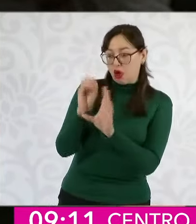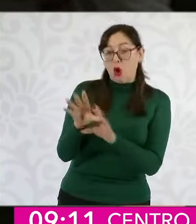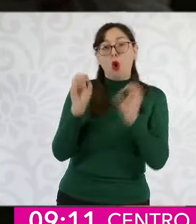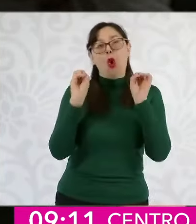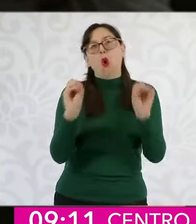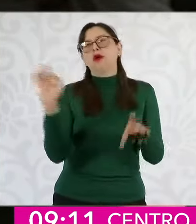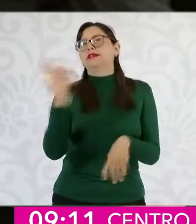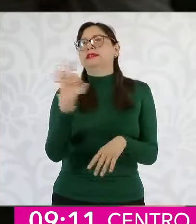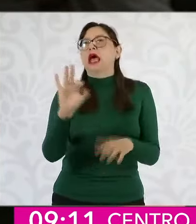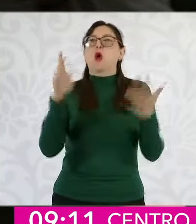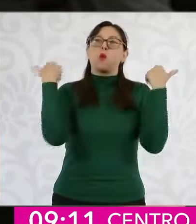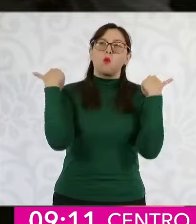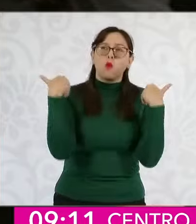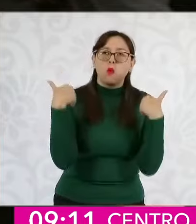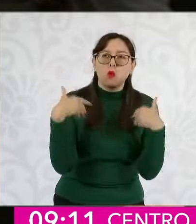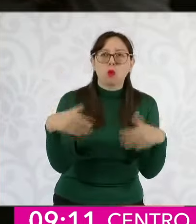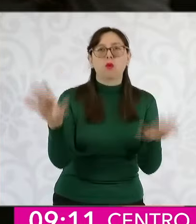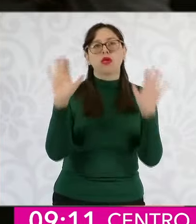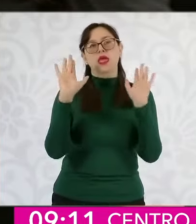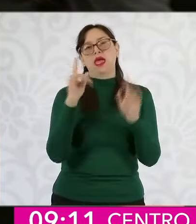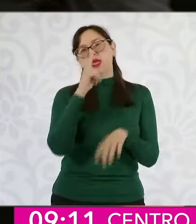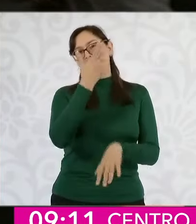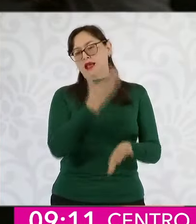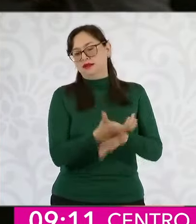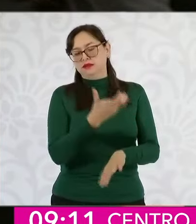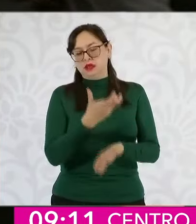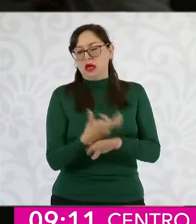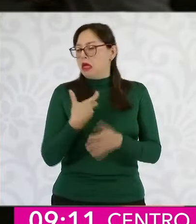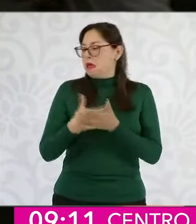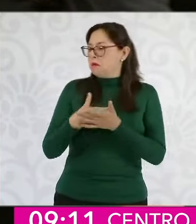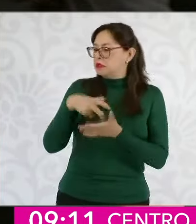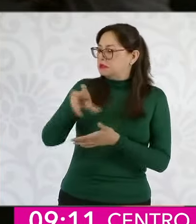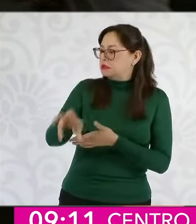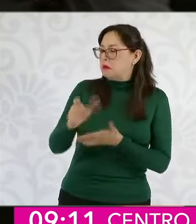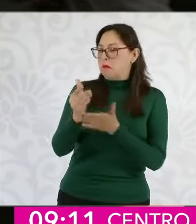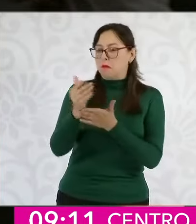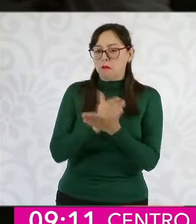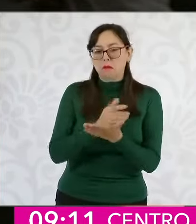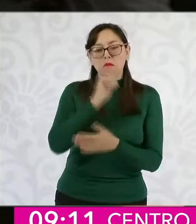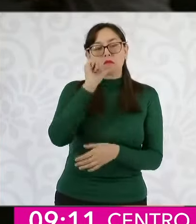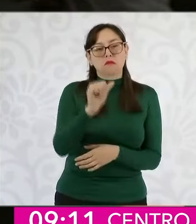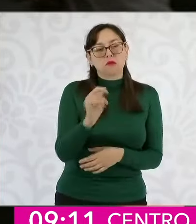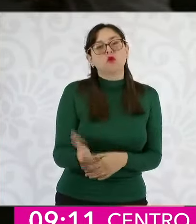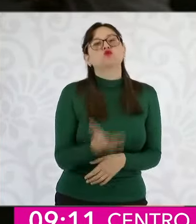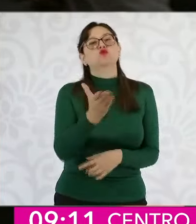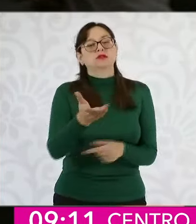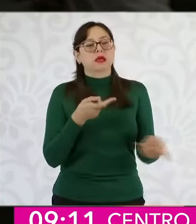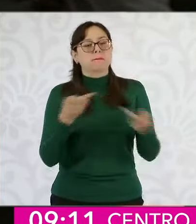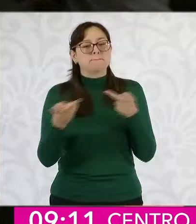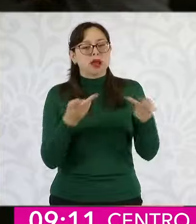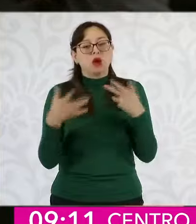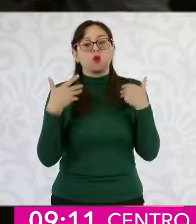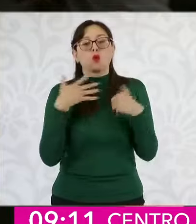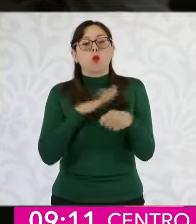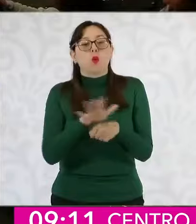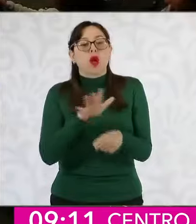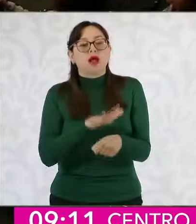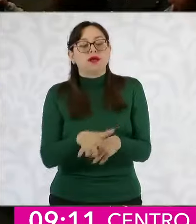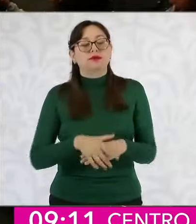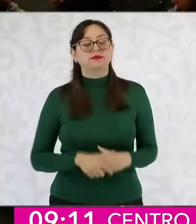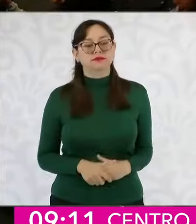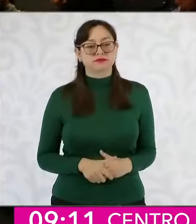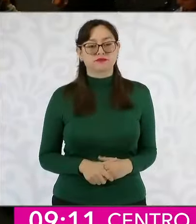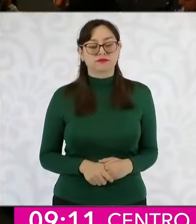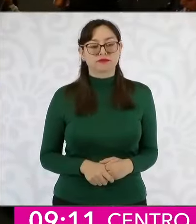extranjera, por lo que está diciendo el presidente electo de Estados Unidos, ¿cuáles serían otras medidas que podría tomar México?